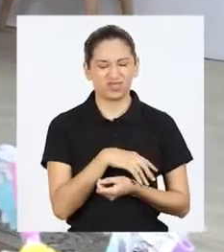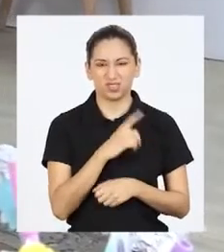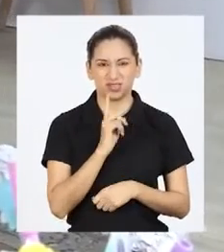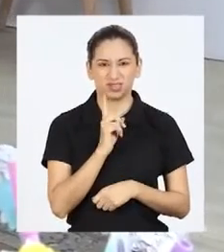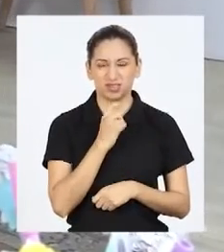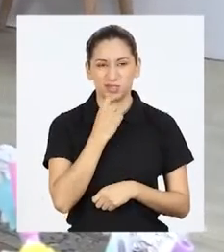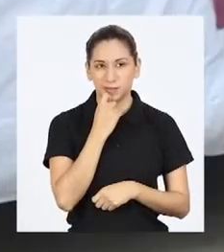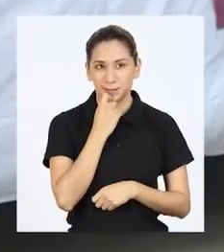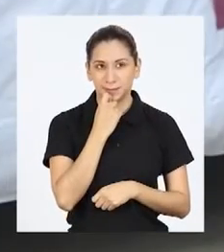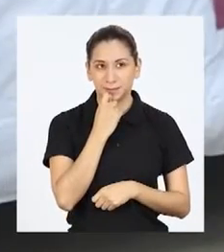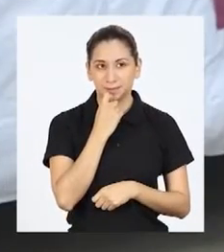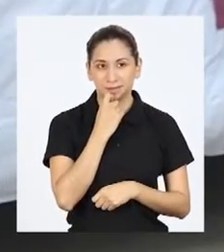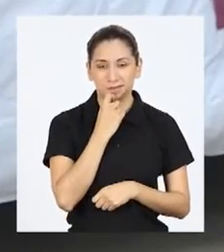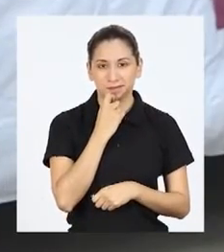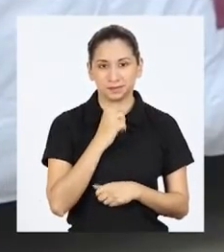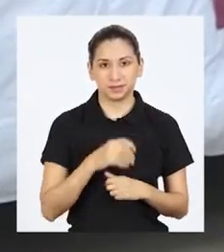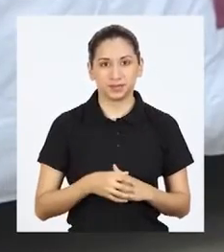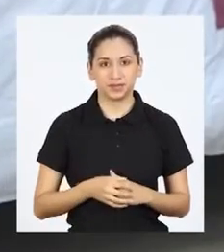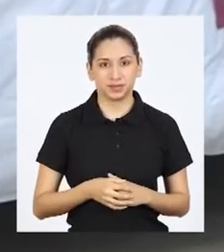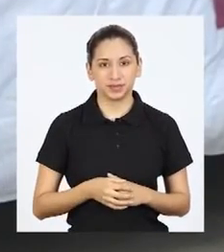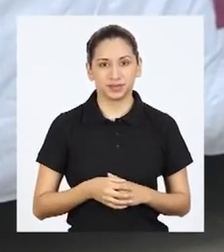Terrible.